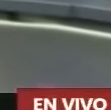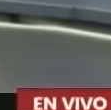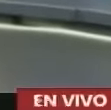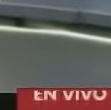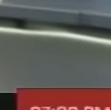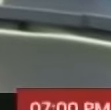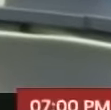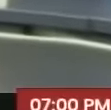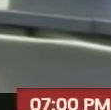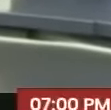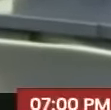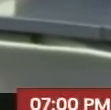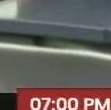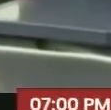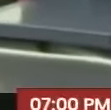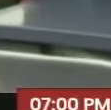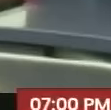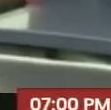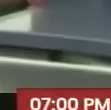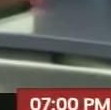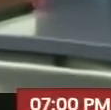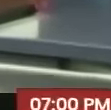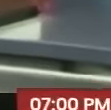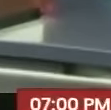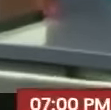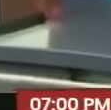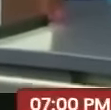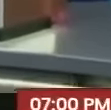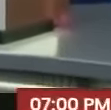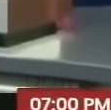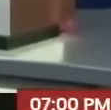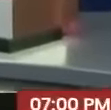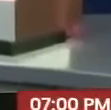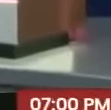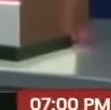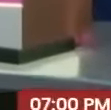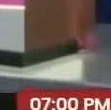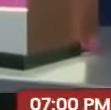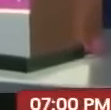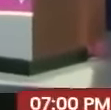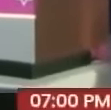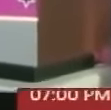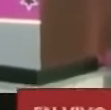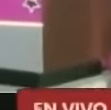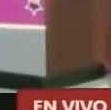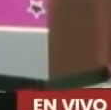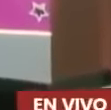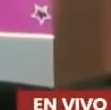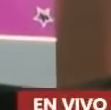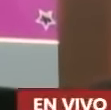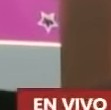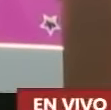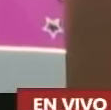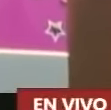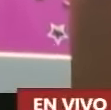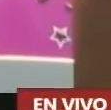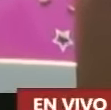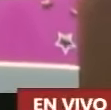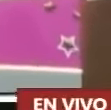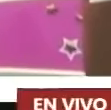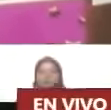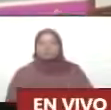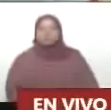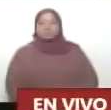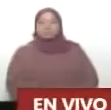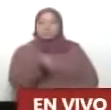Lunes 4 de diciembre. Faltan 20 días para